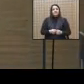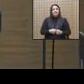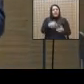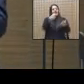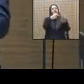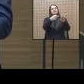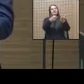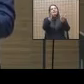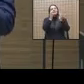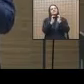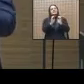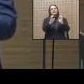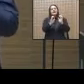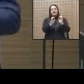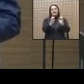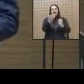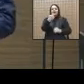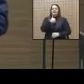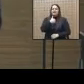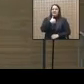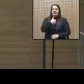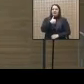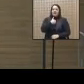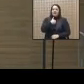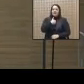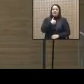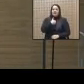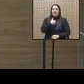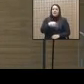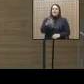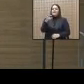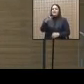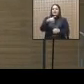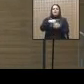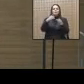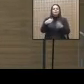estratagema que tienen, la estrategia, bien, diputada Shirley Díaz.